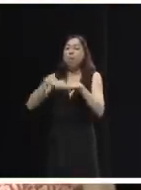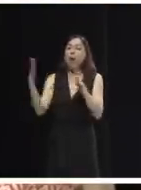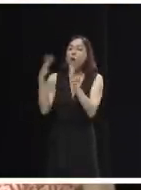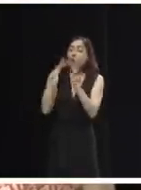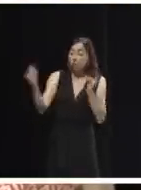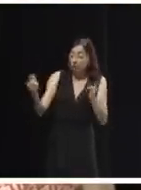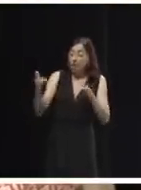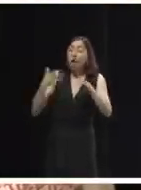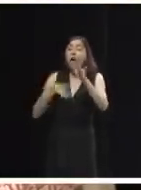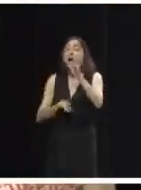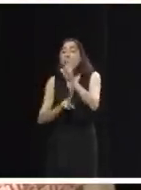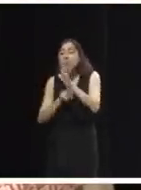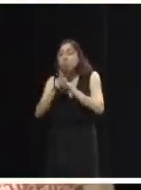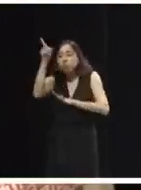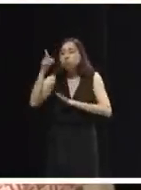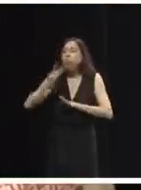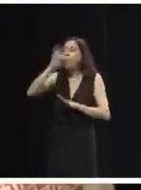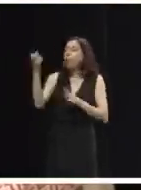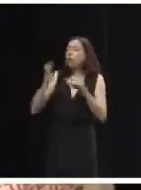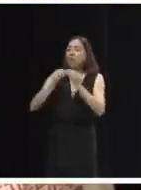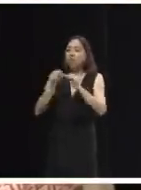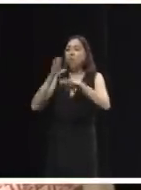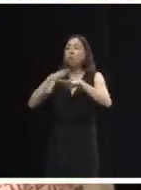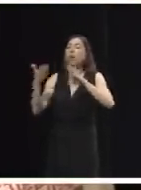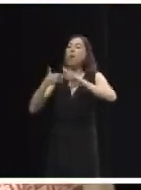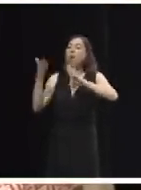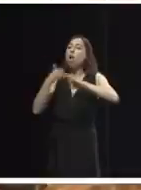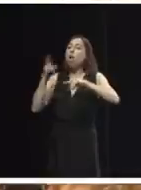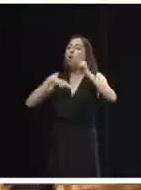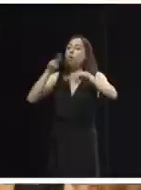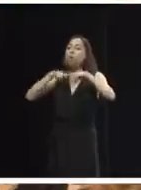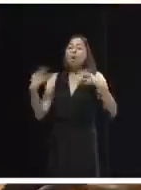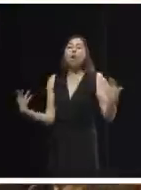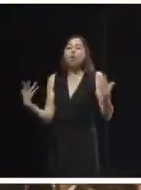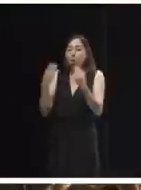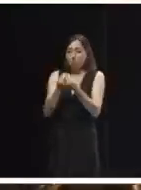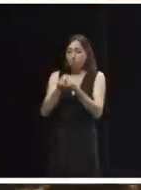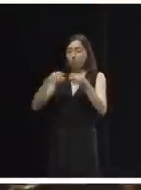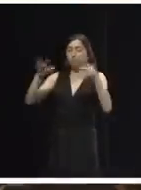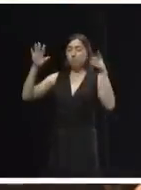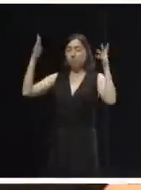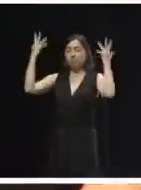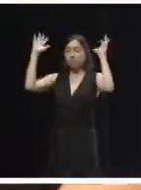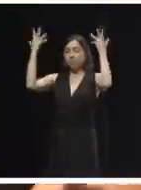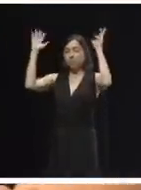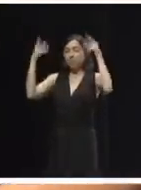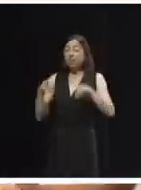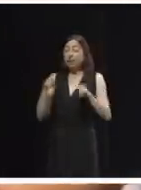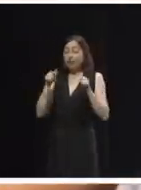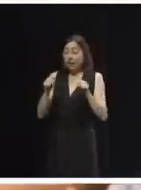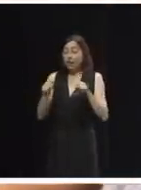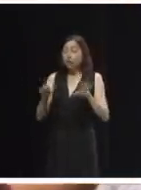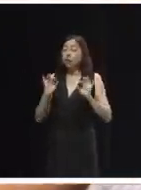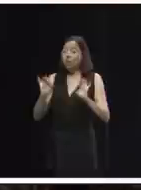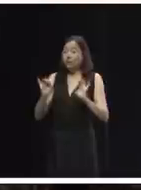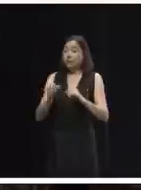de vida, a construir en común en su vida cotidiana. De eso se trata.